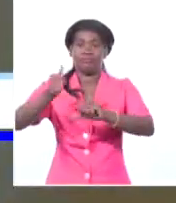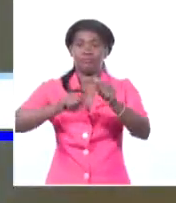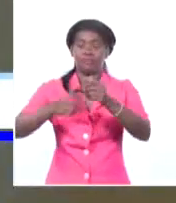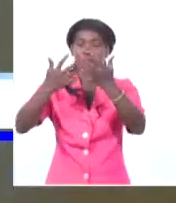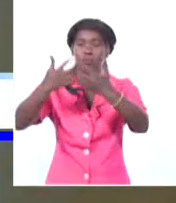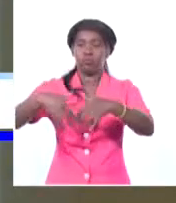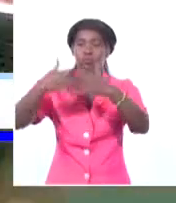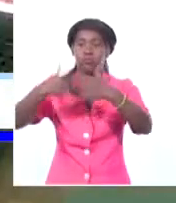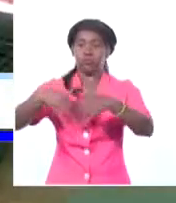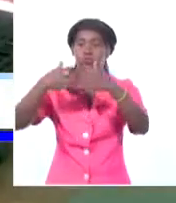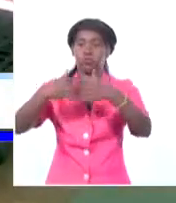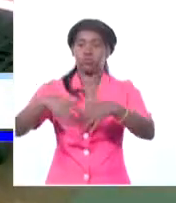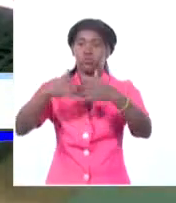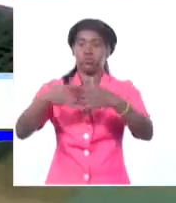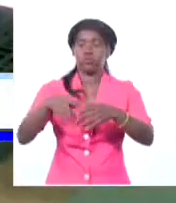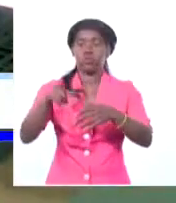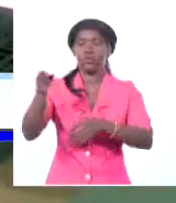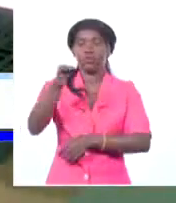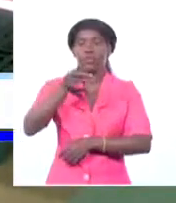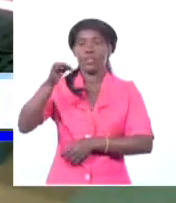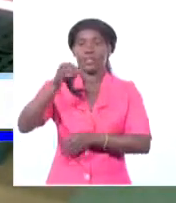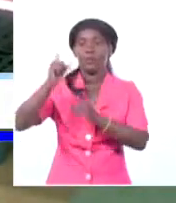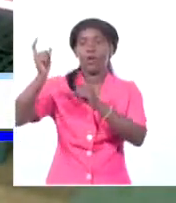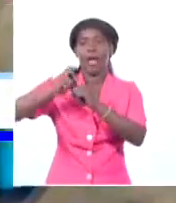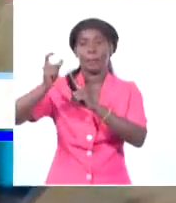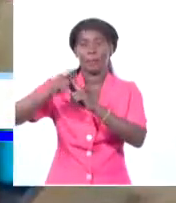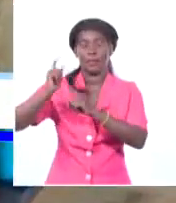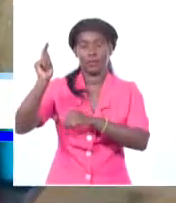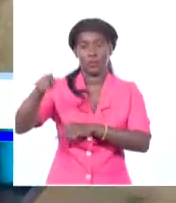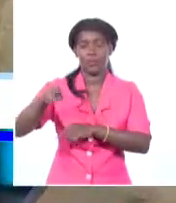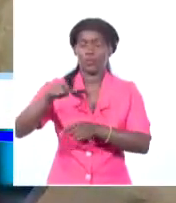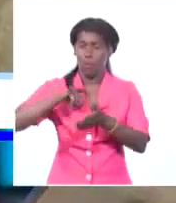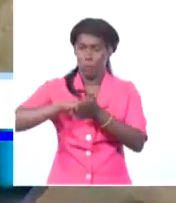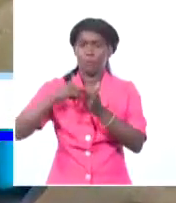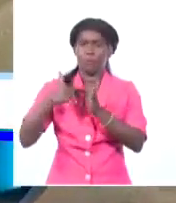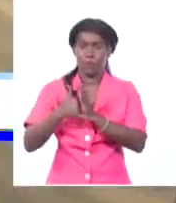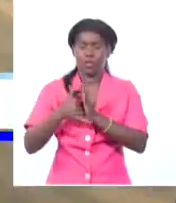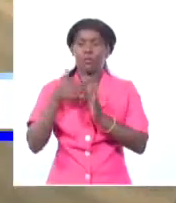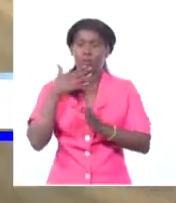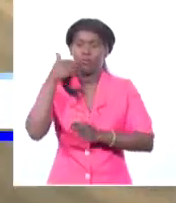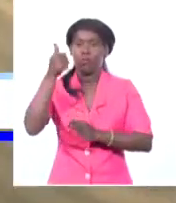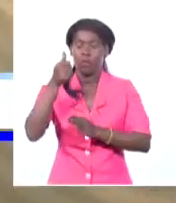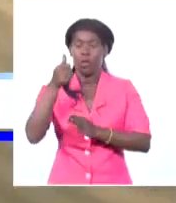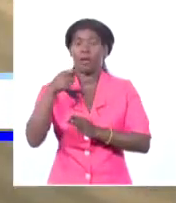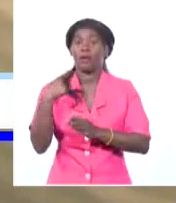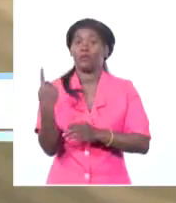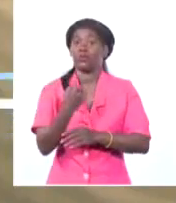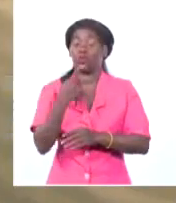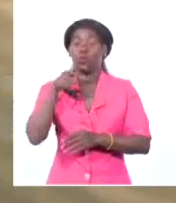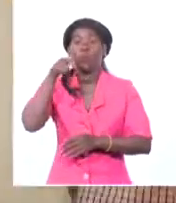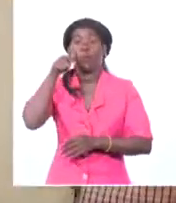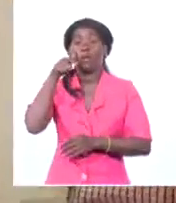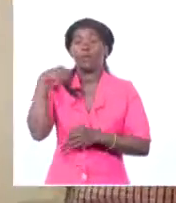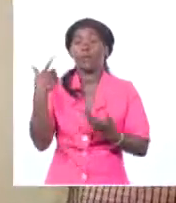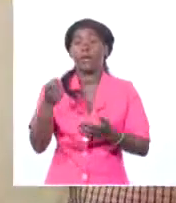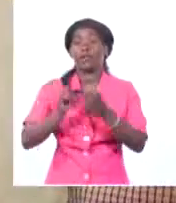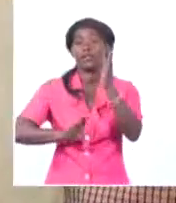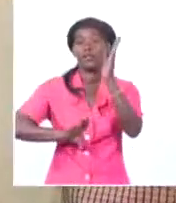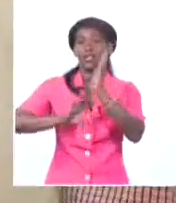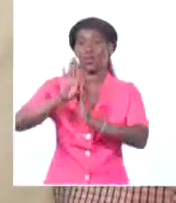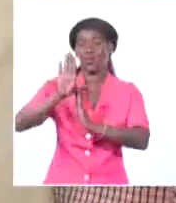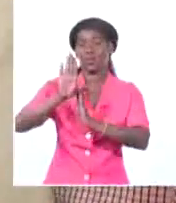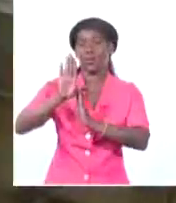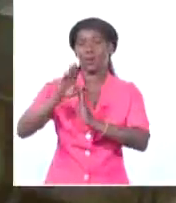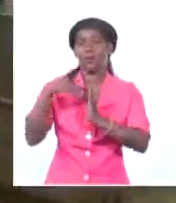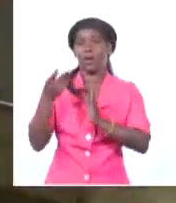14 de noviembre del municipio de Caimito. El proyecto, auspiciado por el Programa de Naciones Unidas para el Desarrollo, con el apoyo